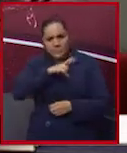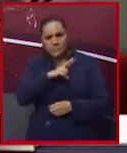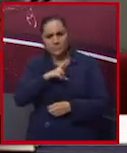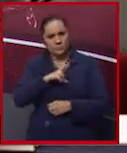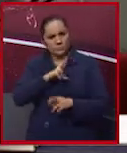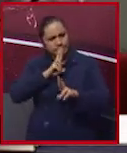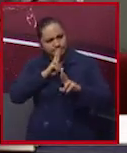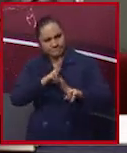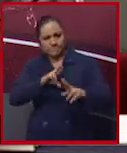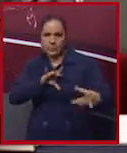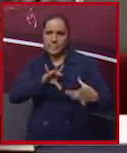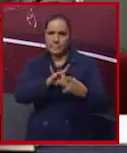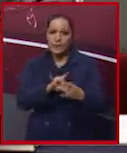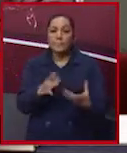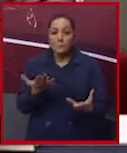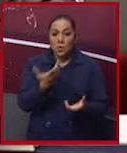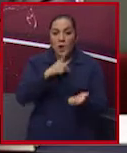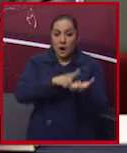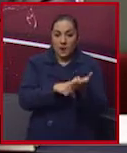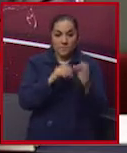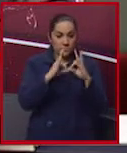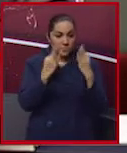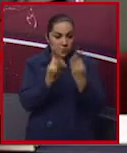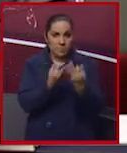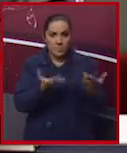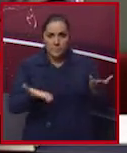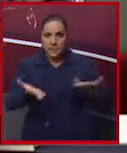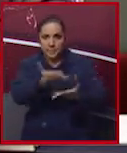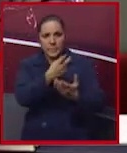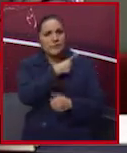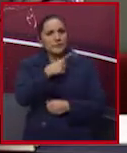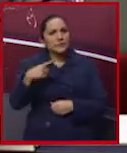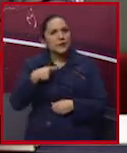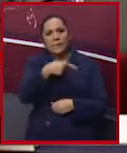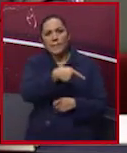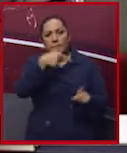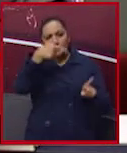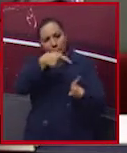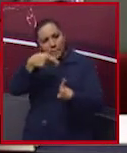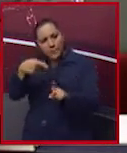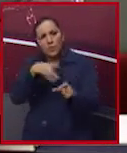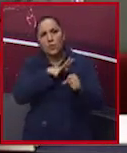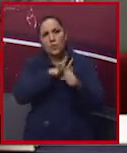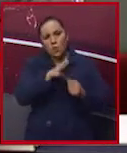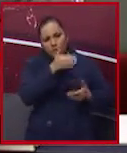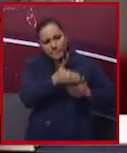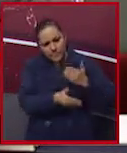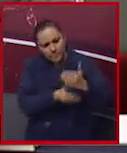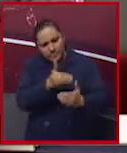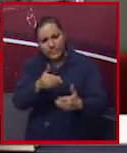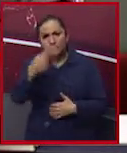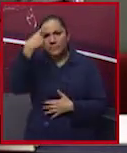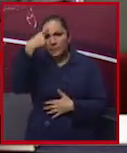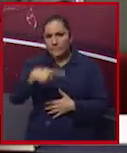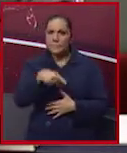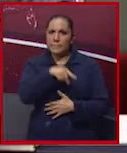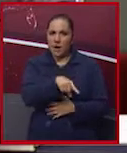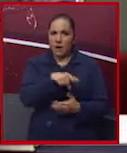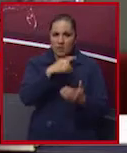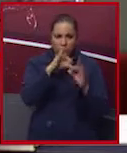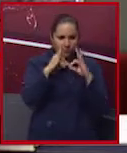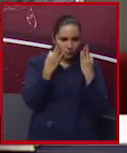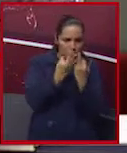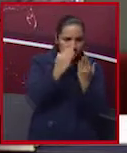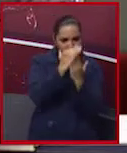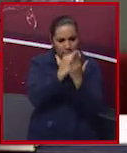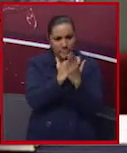estos canales institucionales que permitan dar paso a estos mecanismos